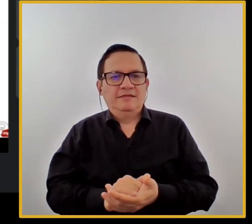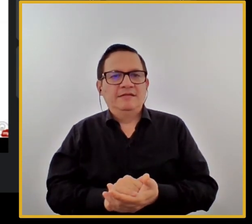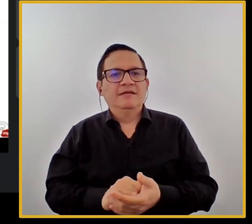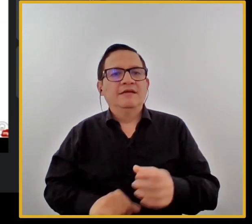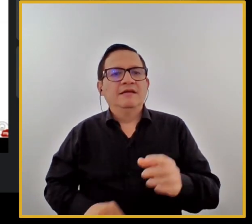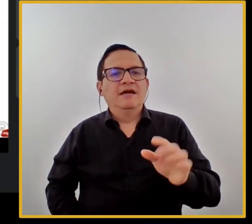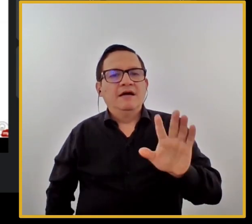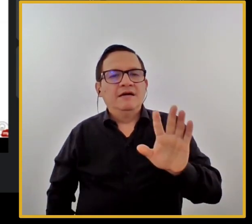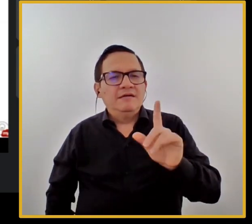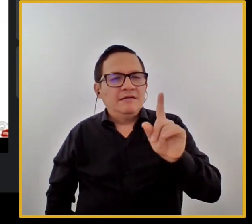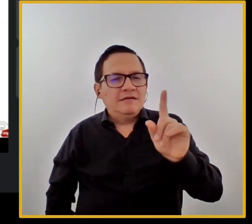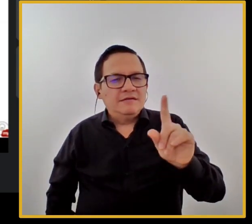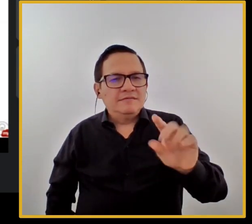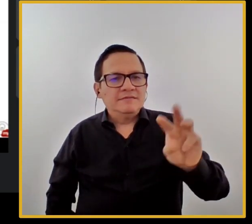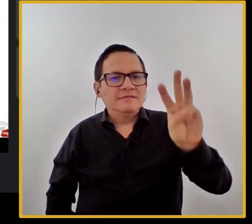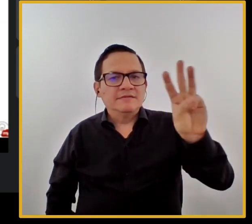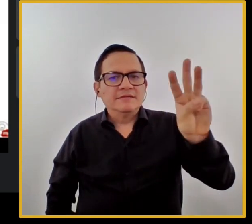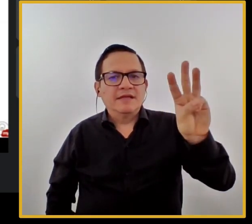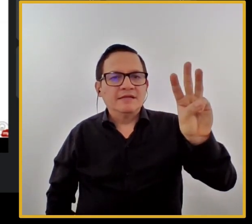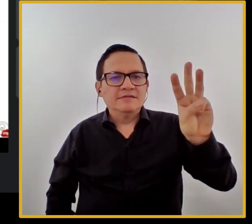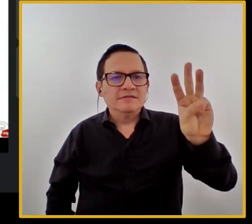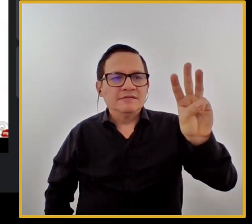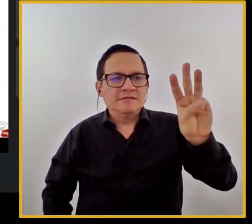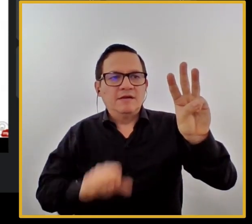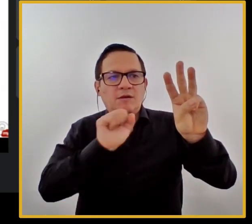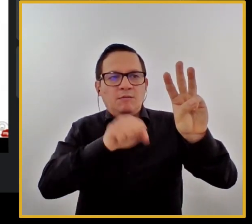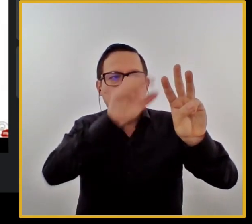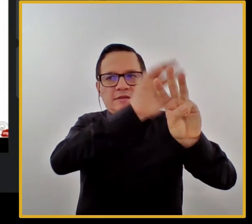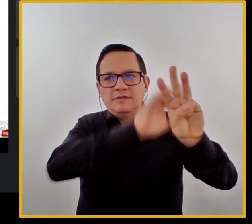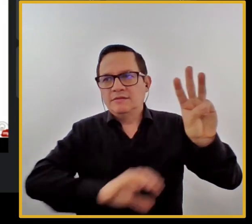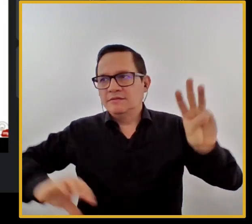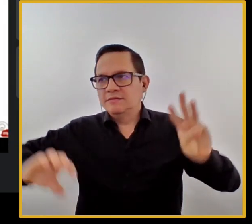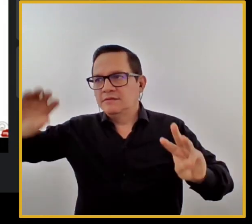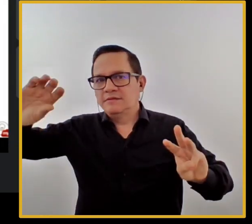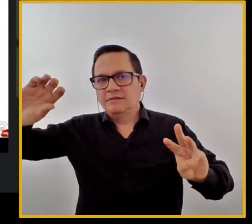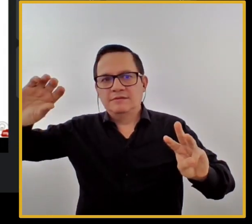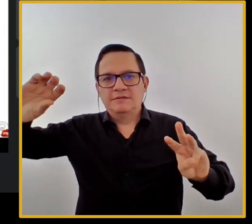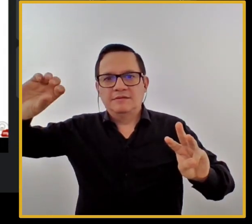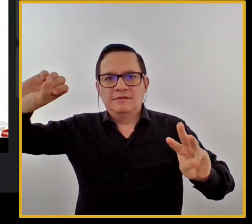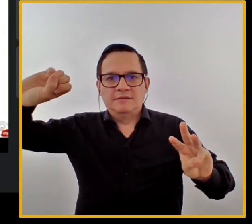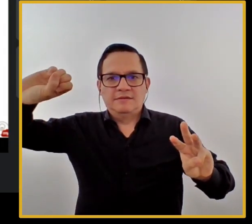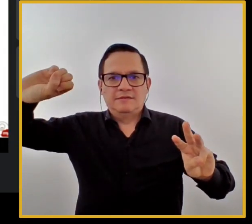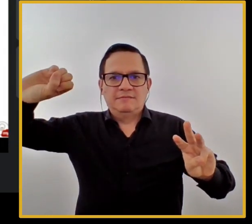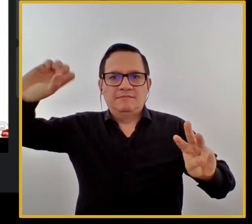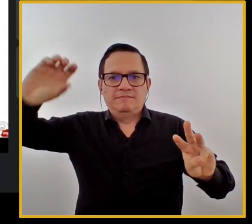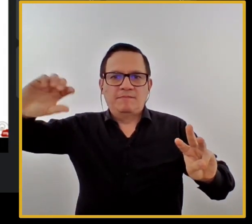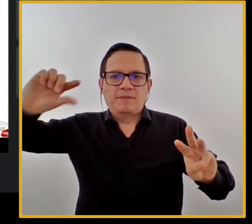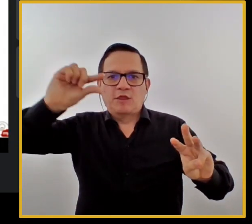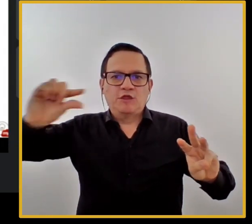3 pasa acá como una potencia, ¿no?